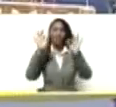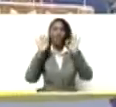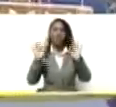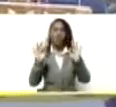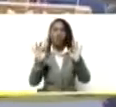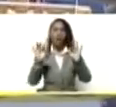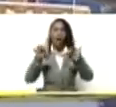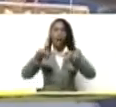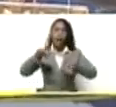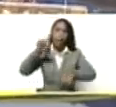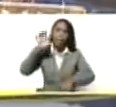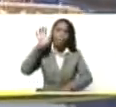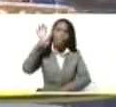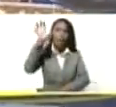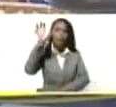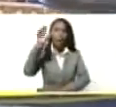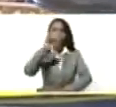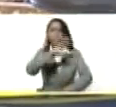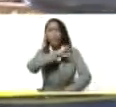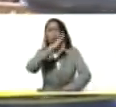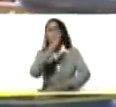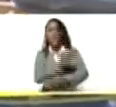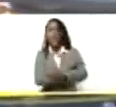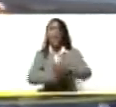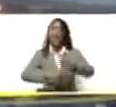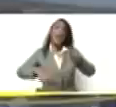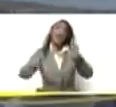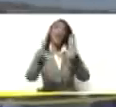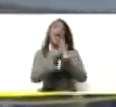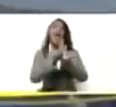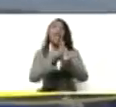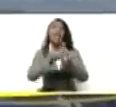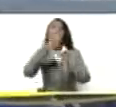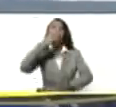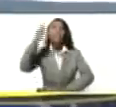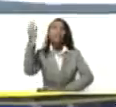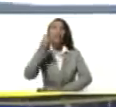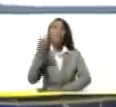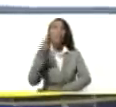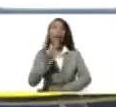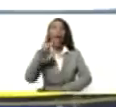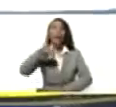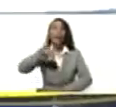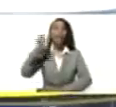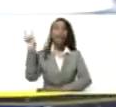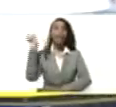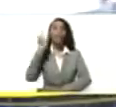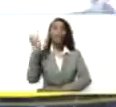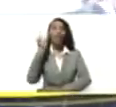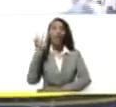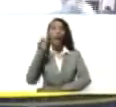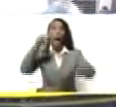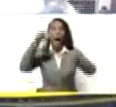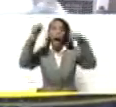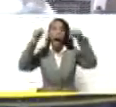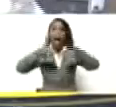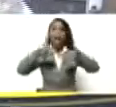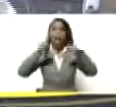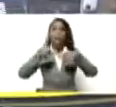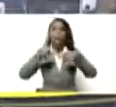pero migración ayer y la caravana de la divina pastora que recorrió parte del estado lara muy